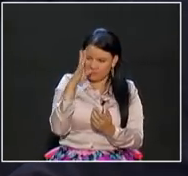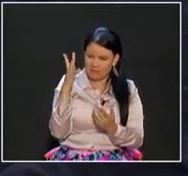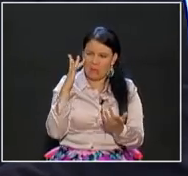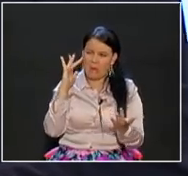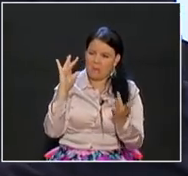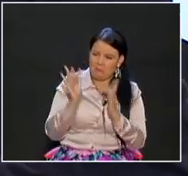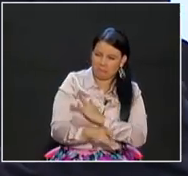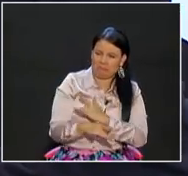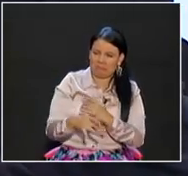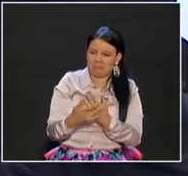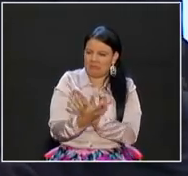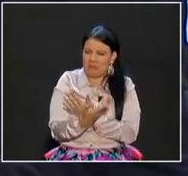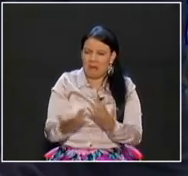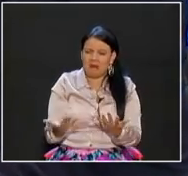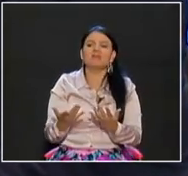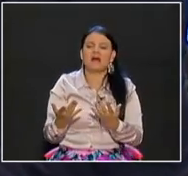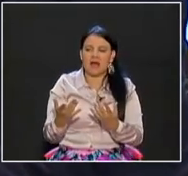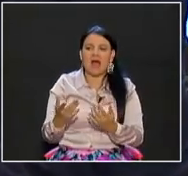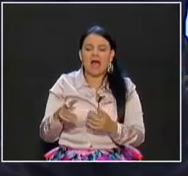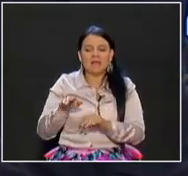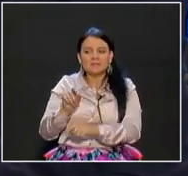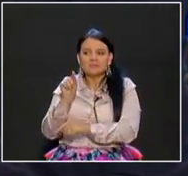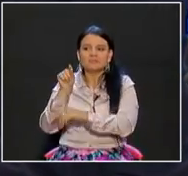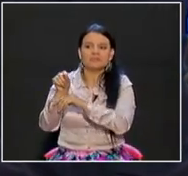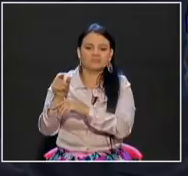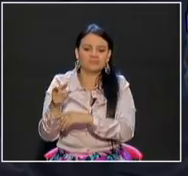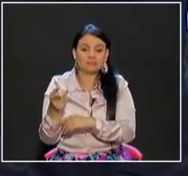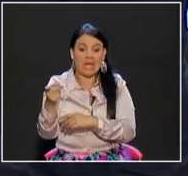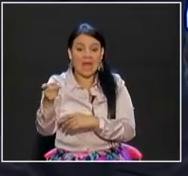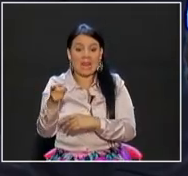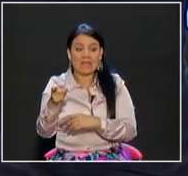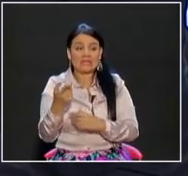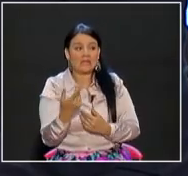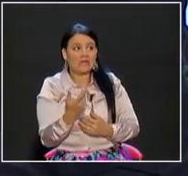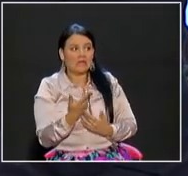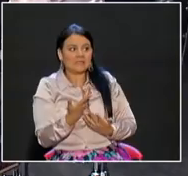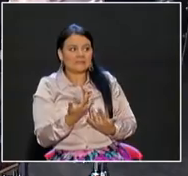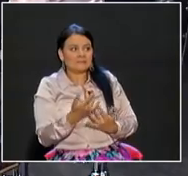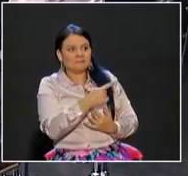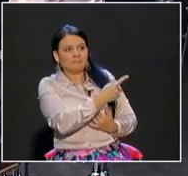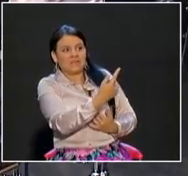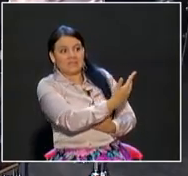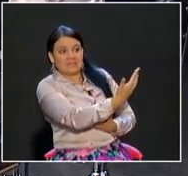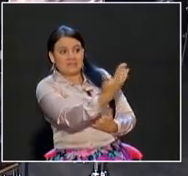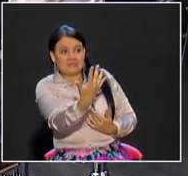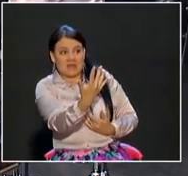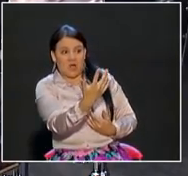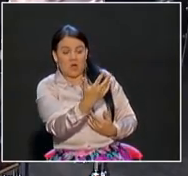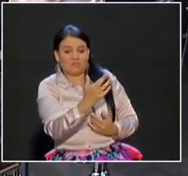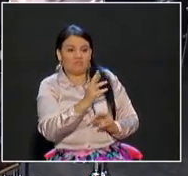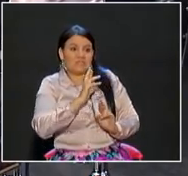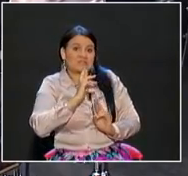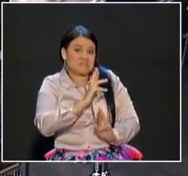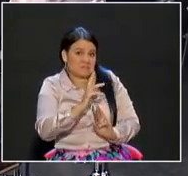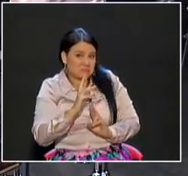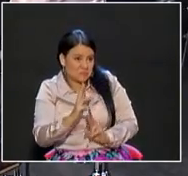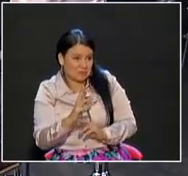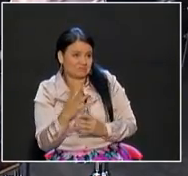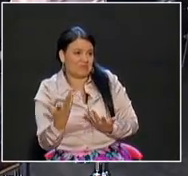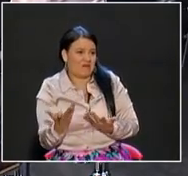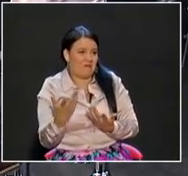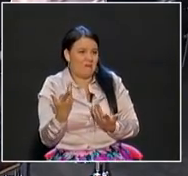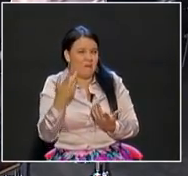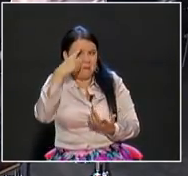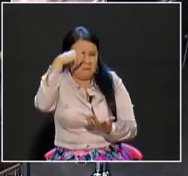candidato contestó y en ese momento el candidato debe esperar a que los otros cinco respondan o tengan su suposición